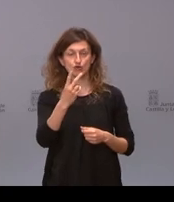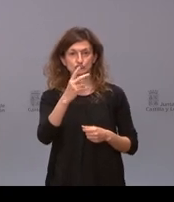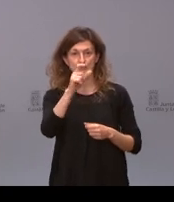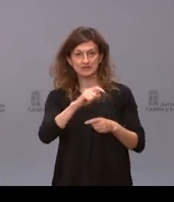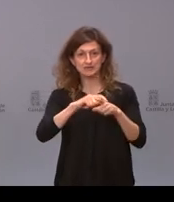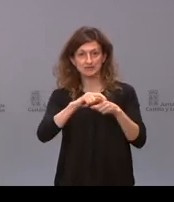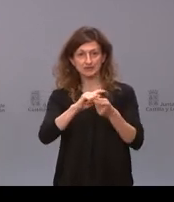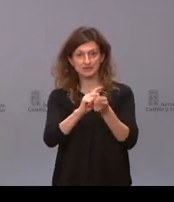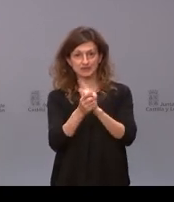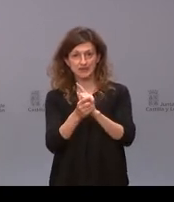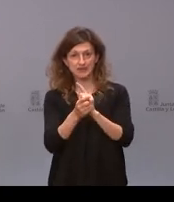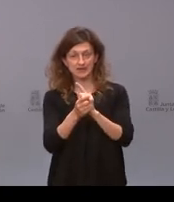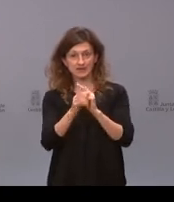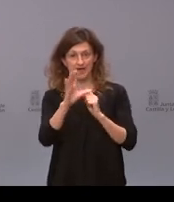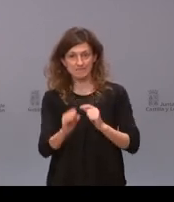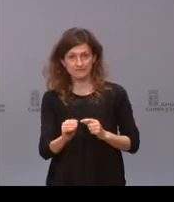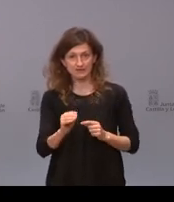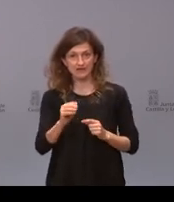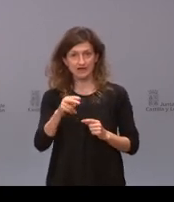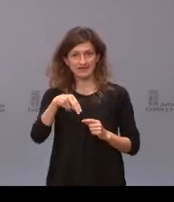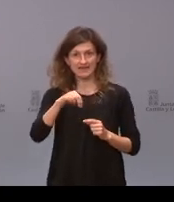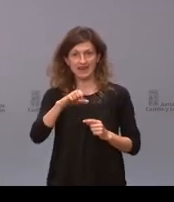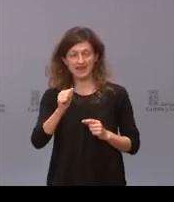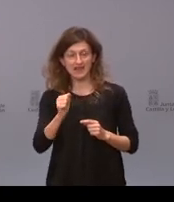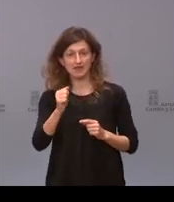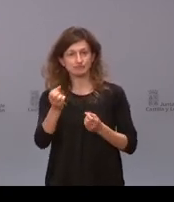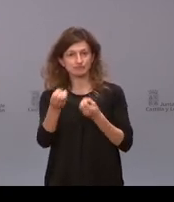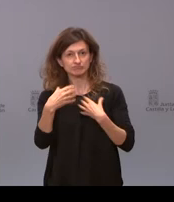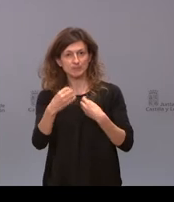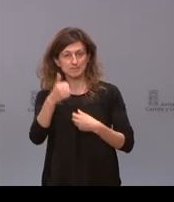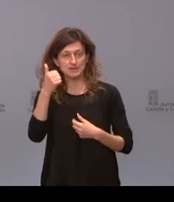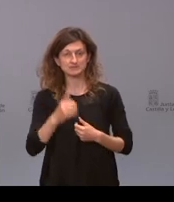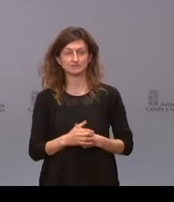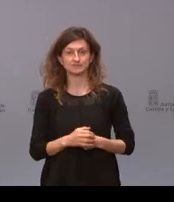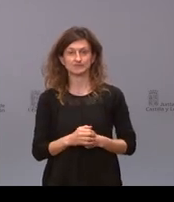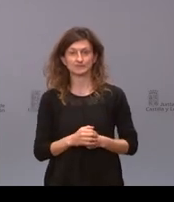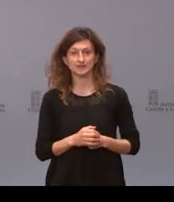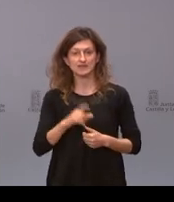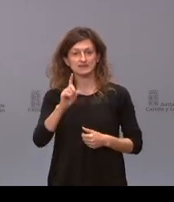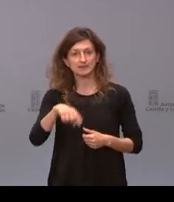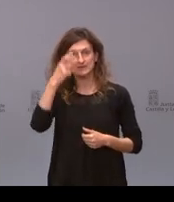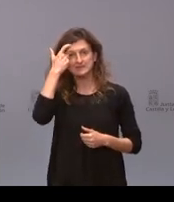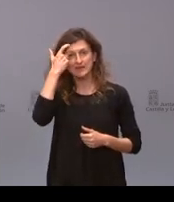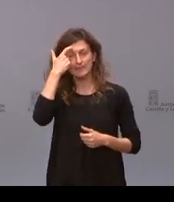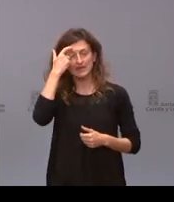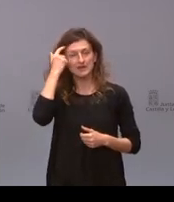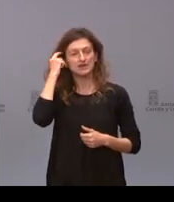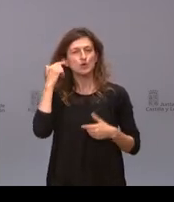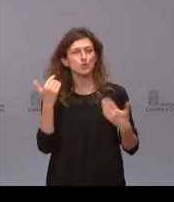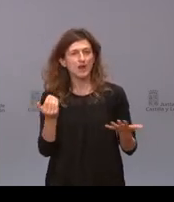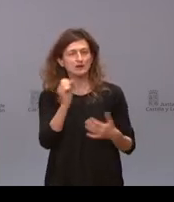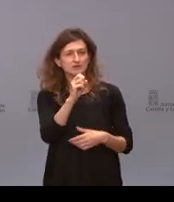nigeriana salamanca y quería que me cambiara un poco más esa información además de saber cuál ha sido el resultado de